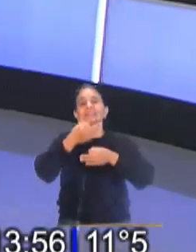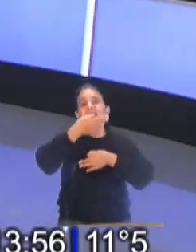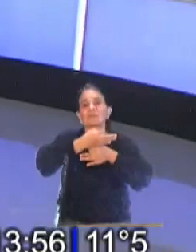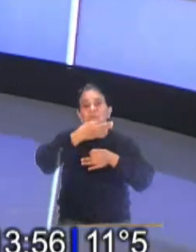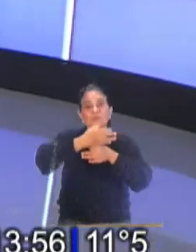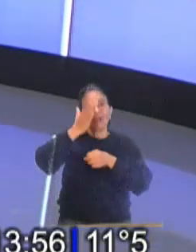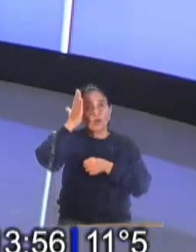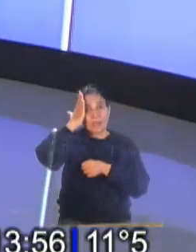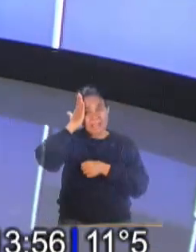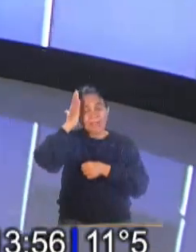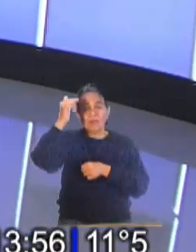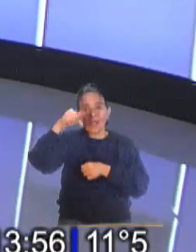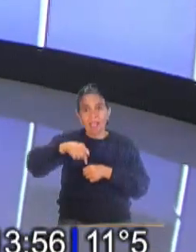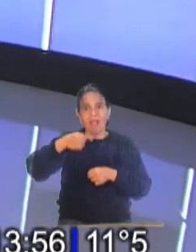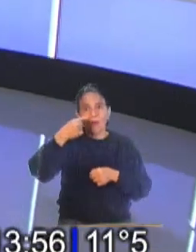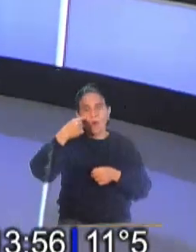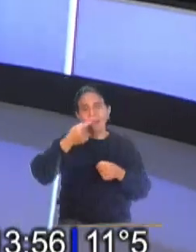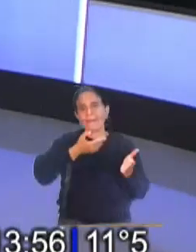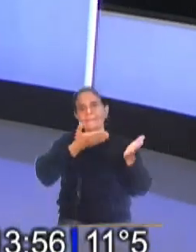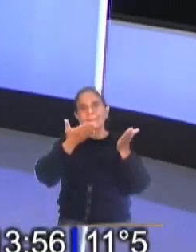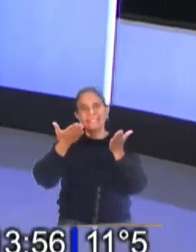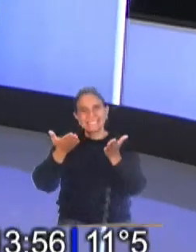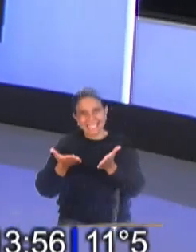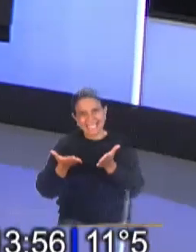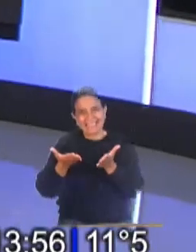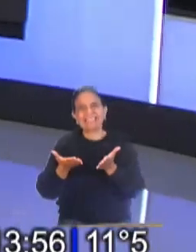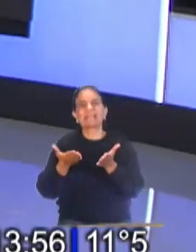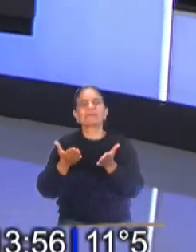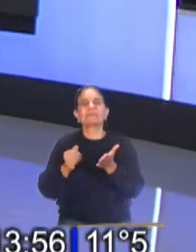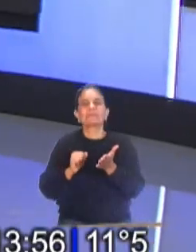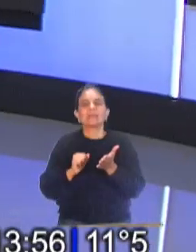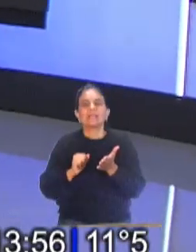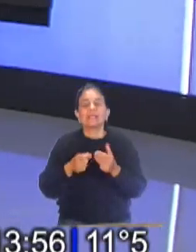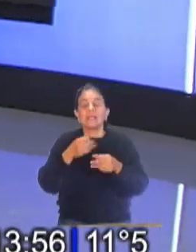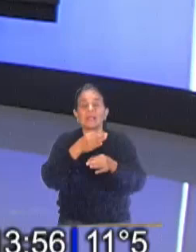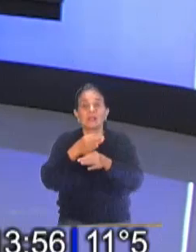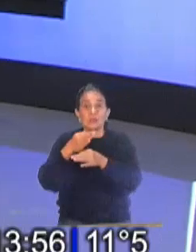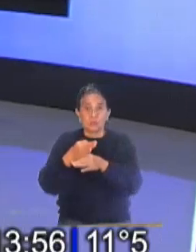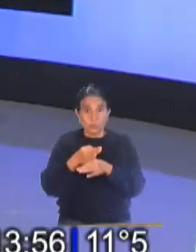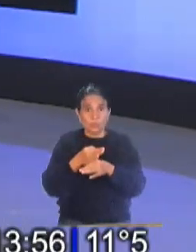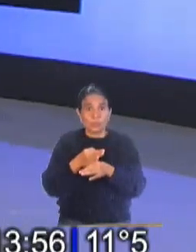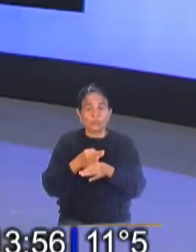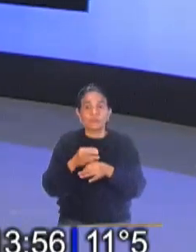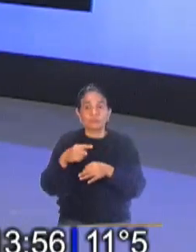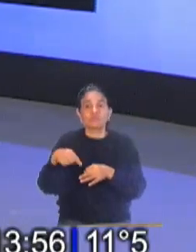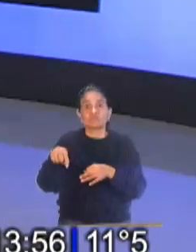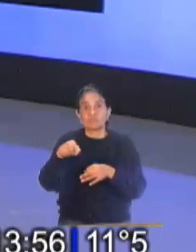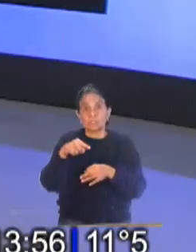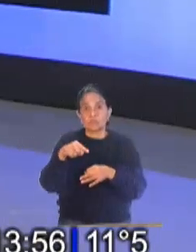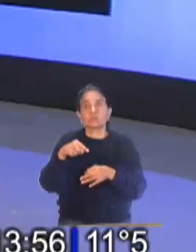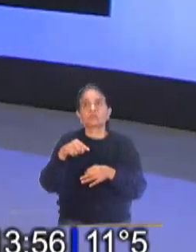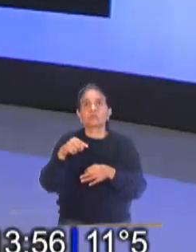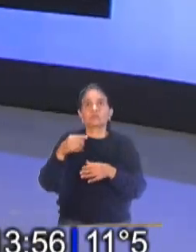conocer el listado de las gestiones culturales, precisamente las instituciones de gestión cultural que